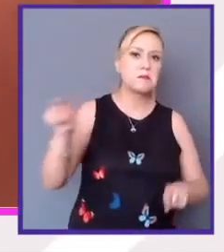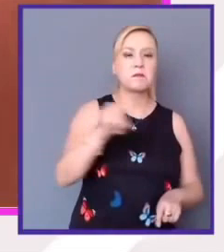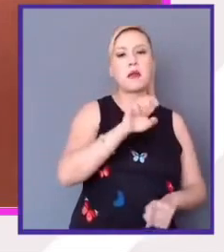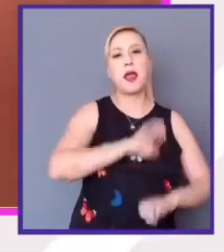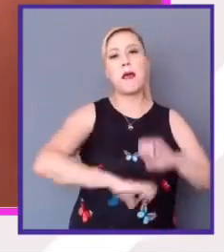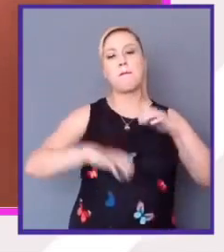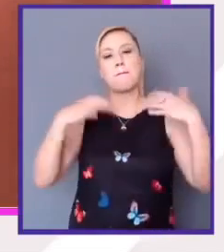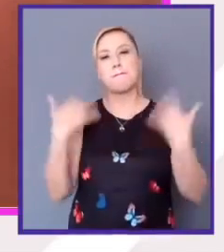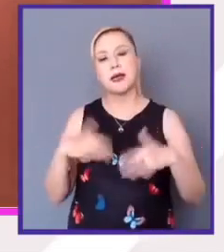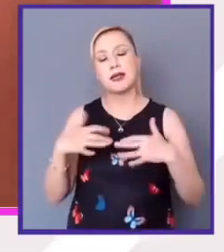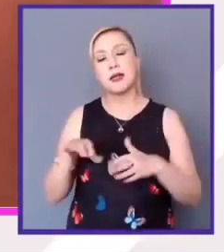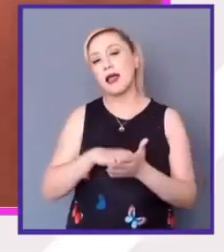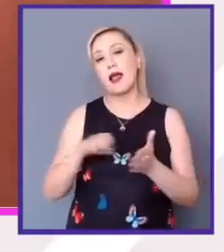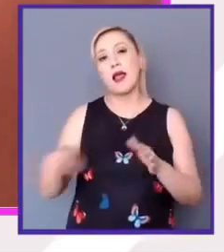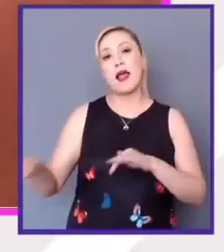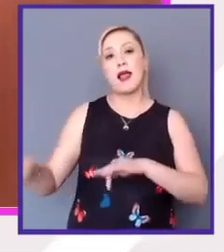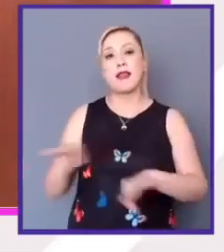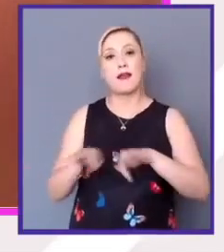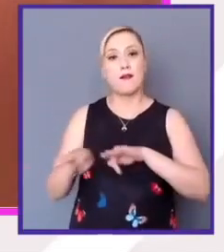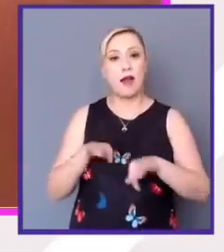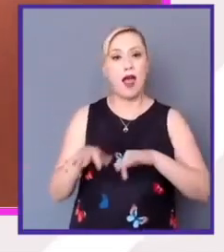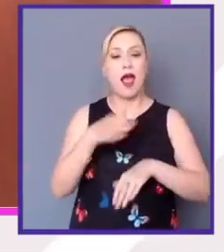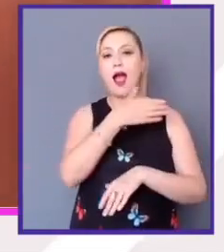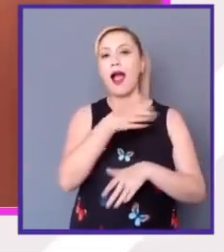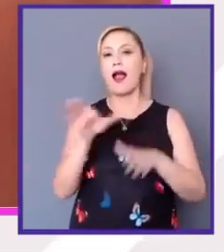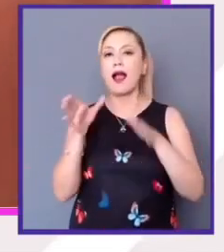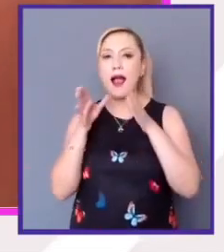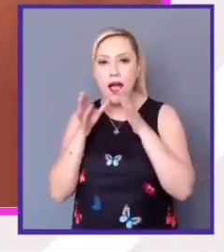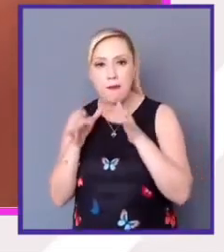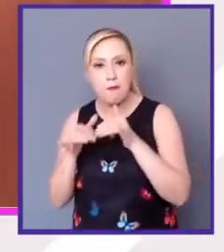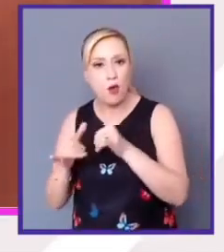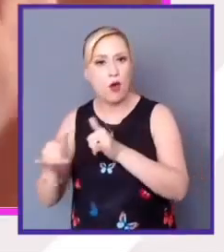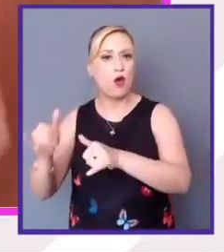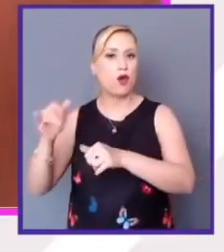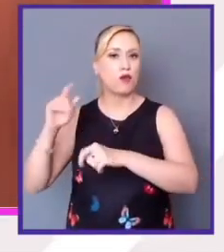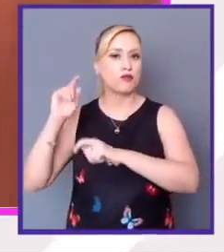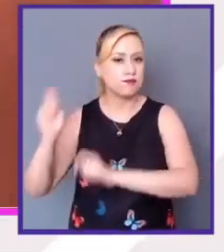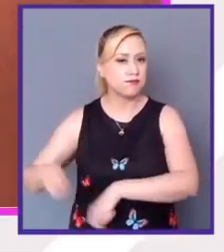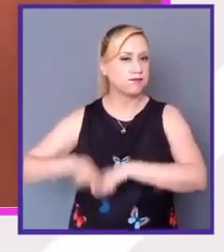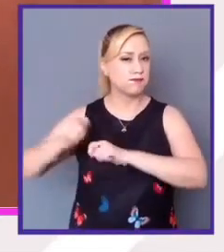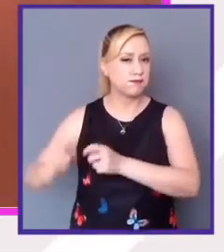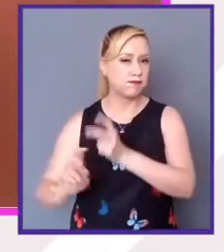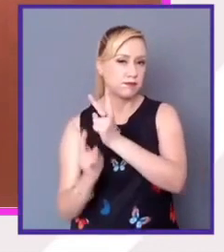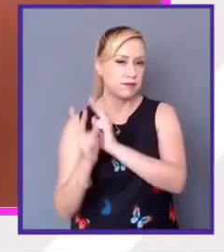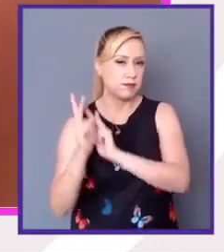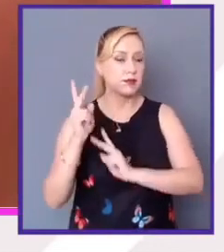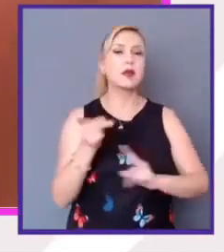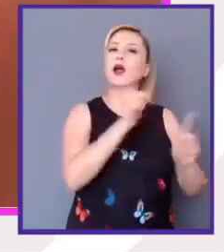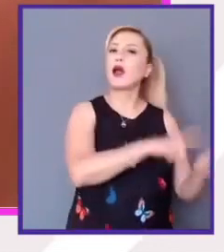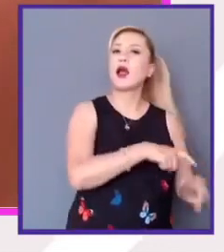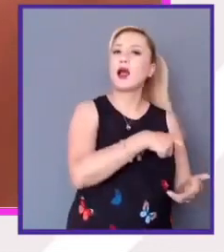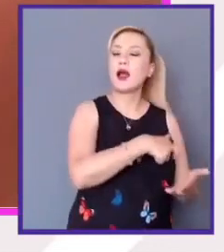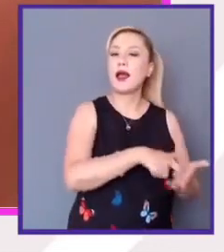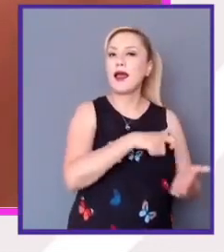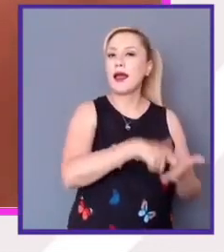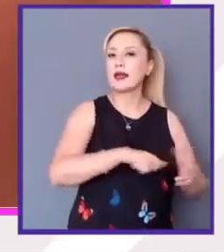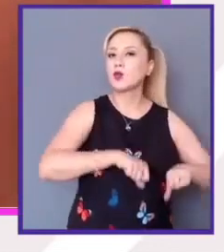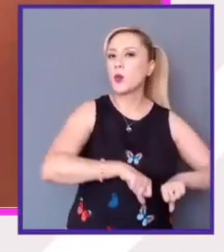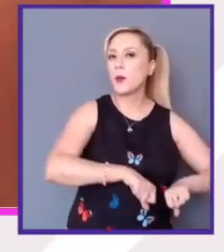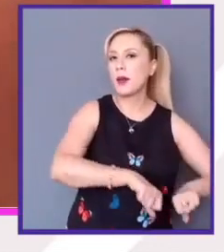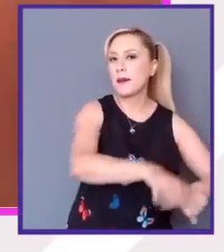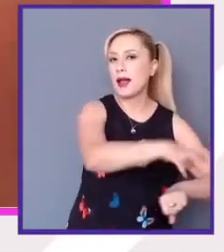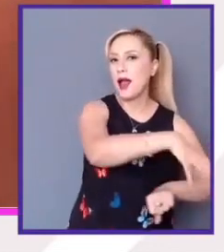trabaja, no sé, en cuestiones agrarias, agrícolas, por ejemplo, a un supermercado, pues tendrá distintos